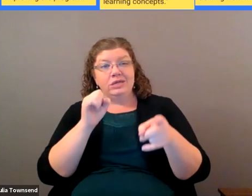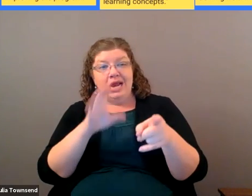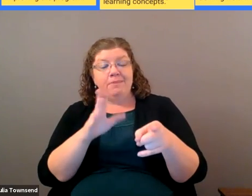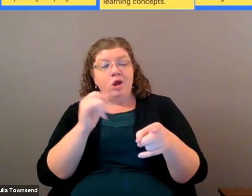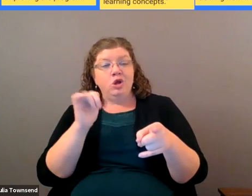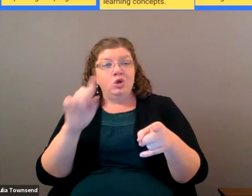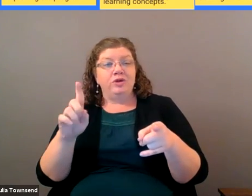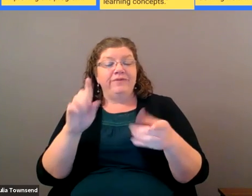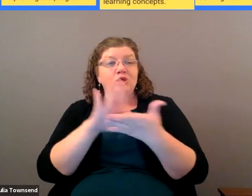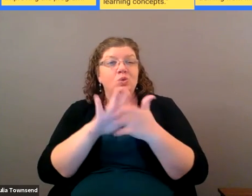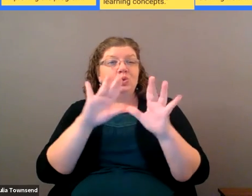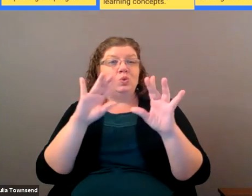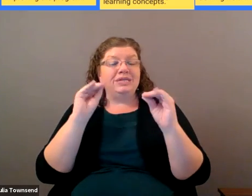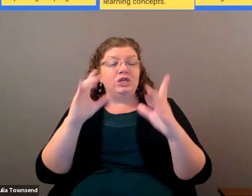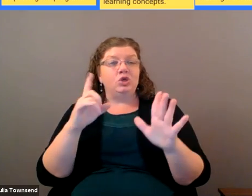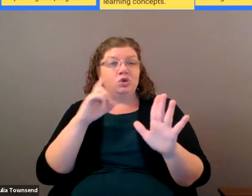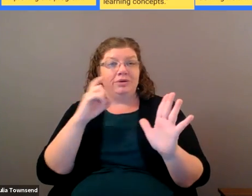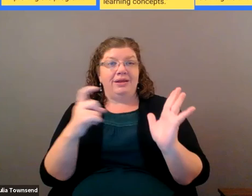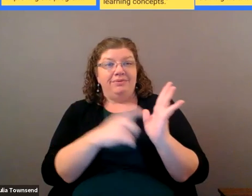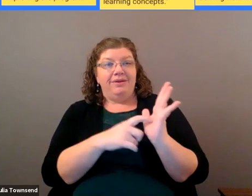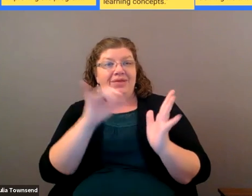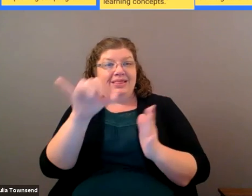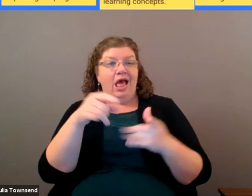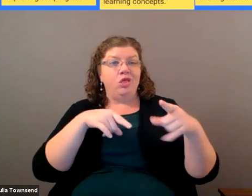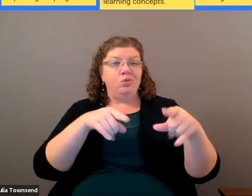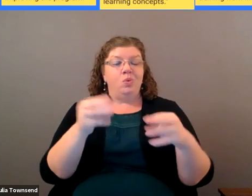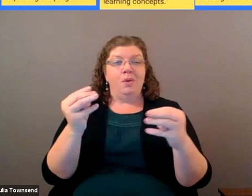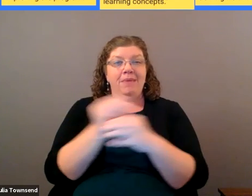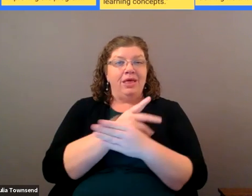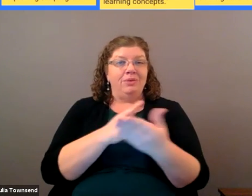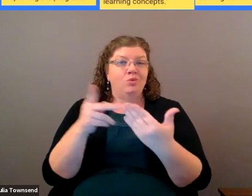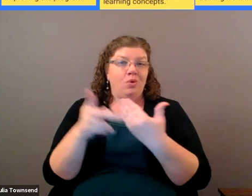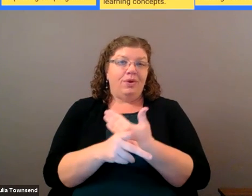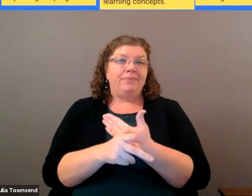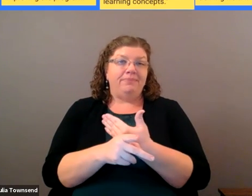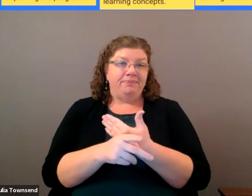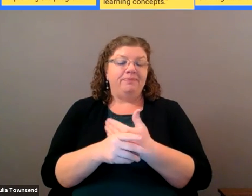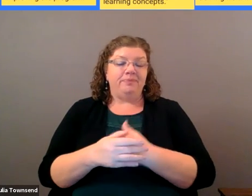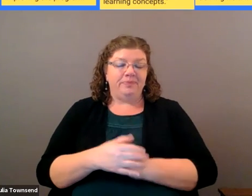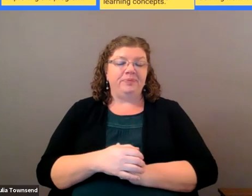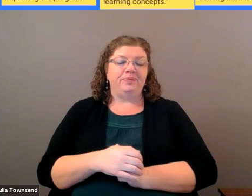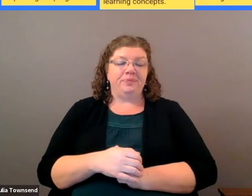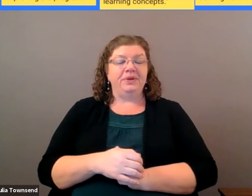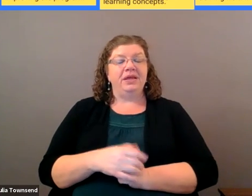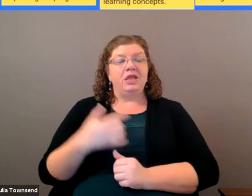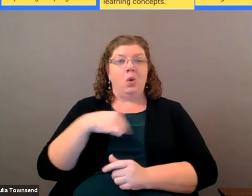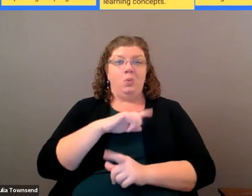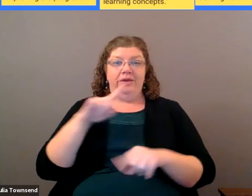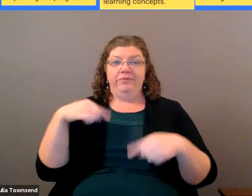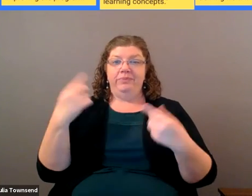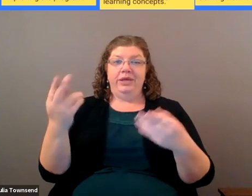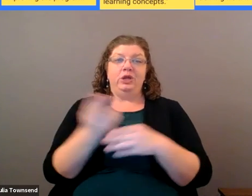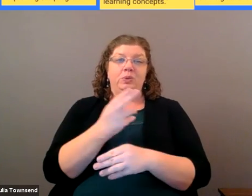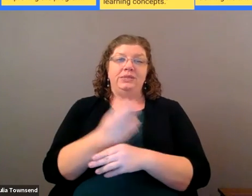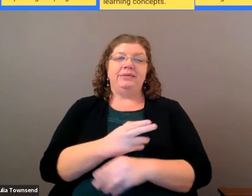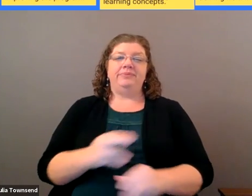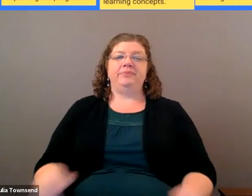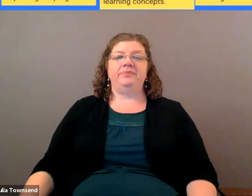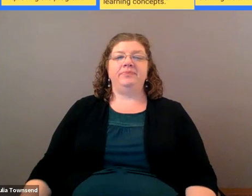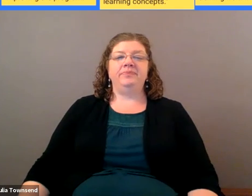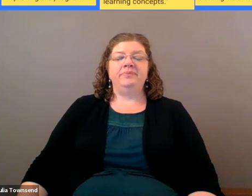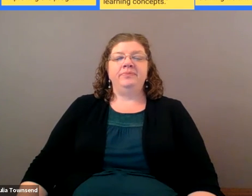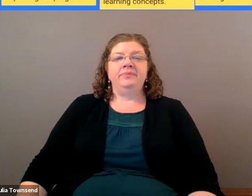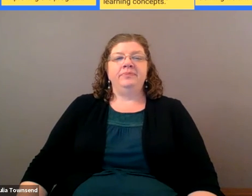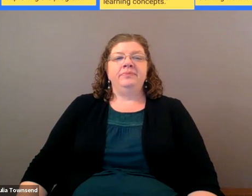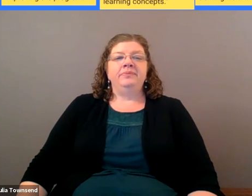Entonces, aquí en esta cita, el maestro de matemáticas está identificando ese concepto. Y por